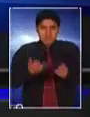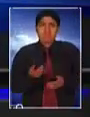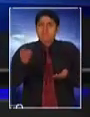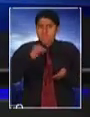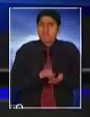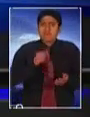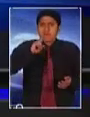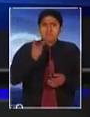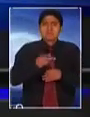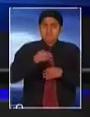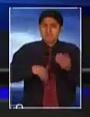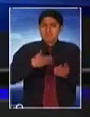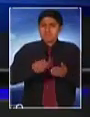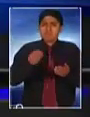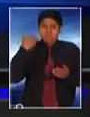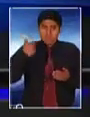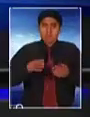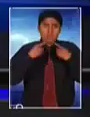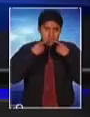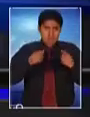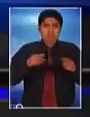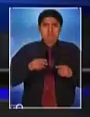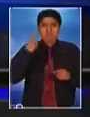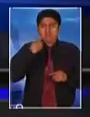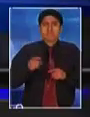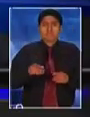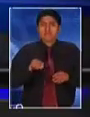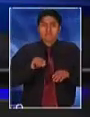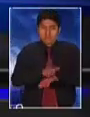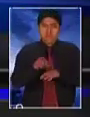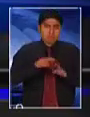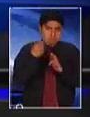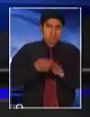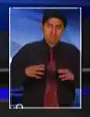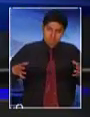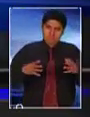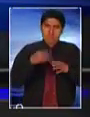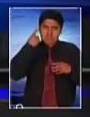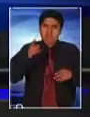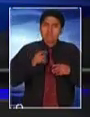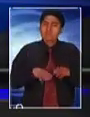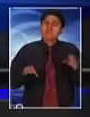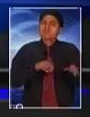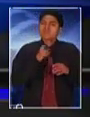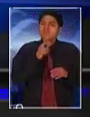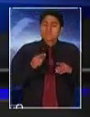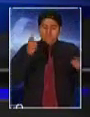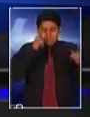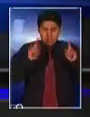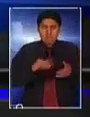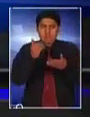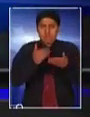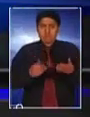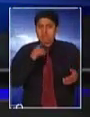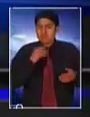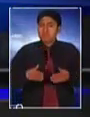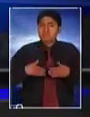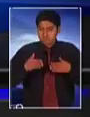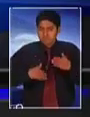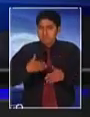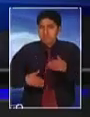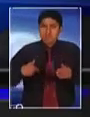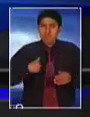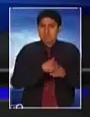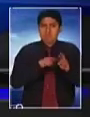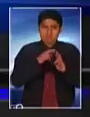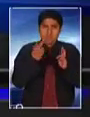hoy, nuevamente por segunda vez consecutiva, fueron convocados por el Pleno del Consejo Regional para realizar una agenda común de desarrollo